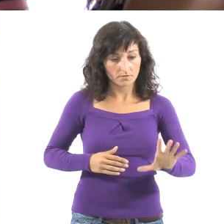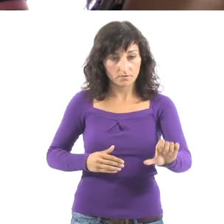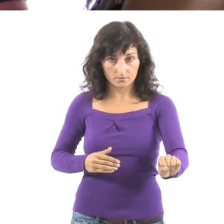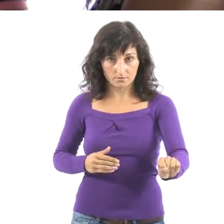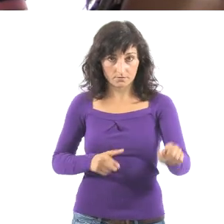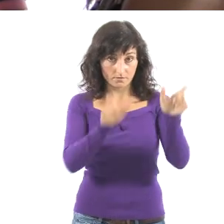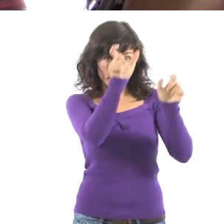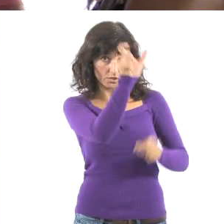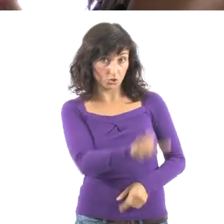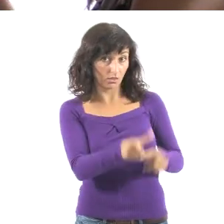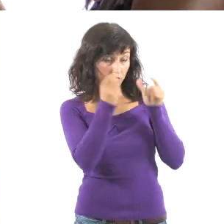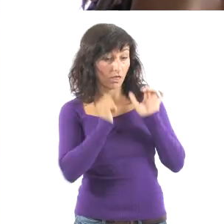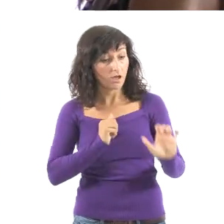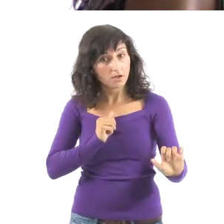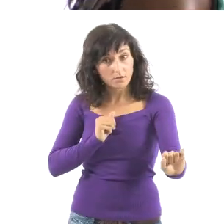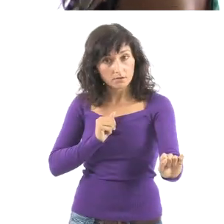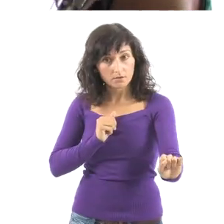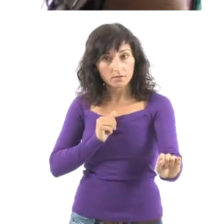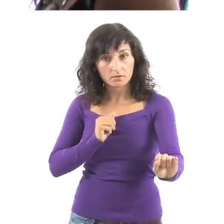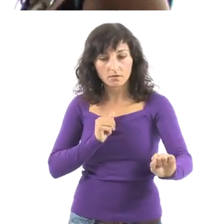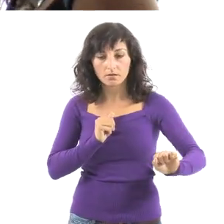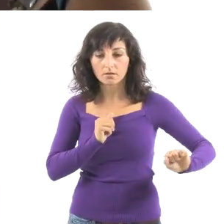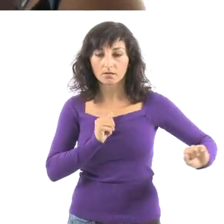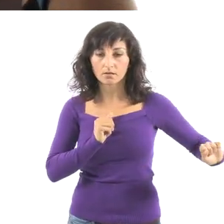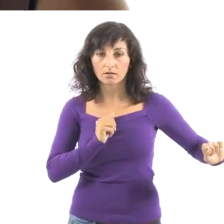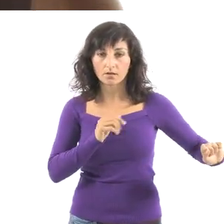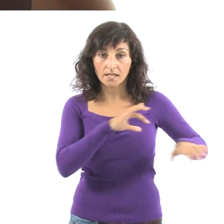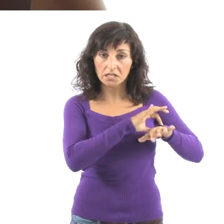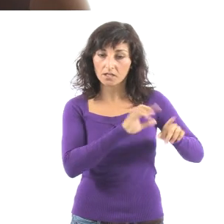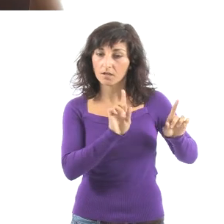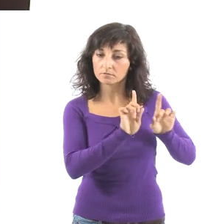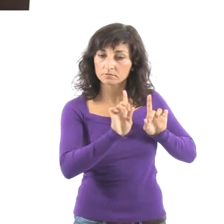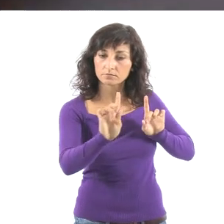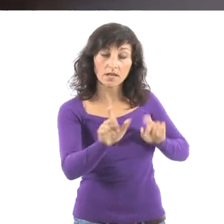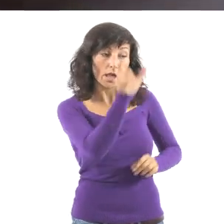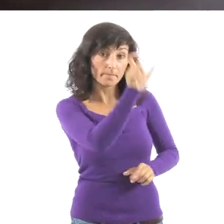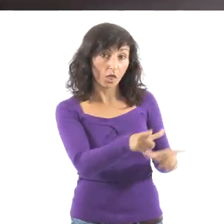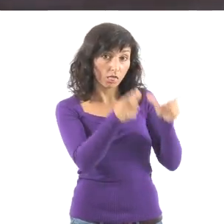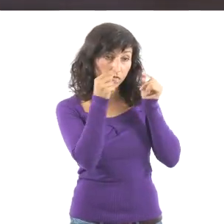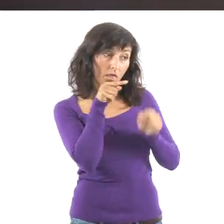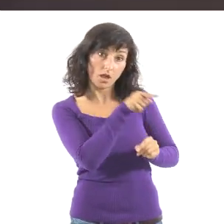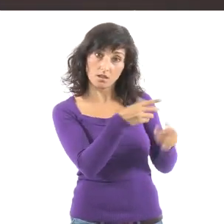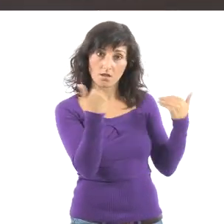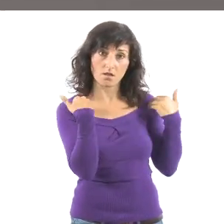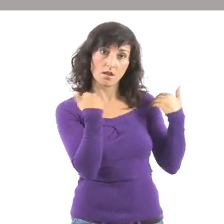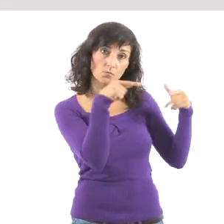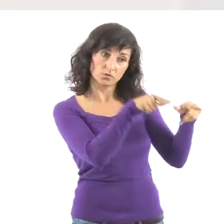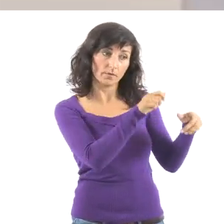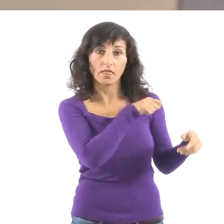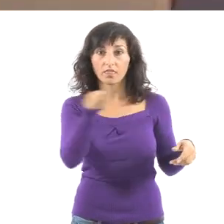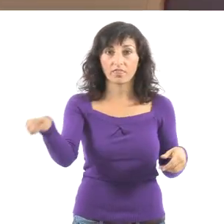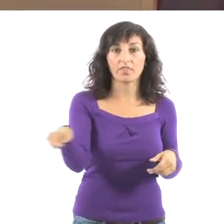empuñadura. A partir de ahí, la abandona el guía y permite que cierre la puerta la persona deficiente